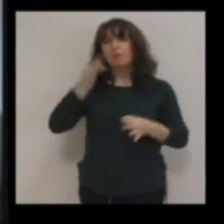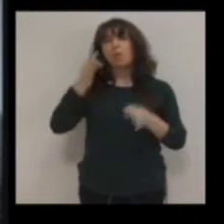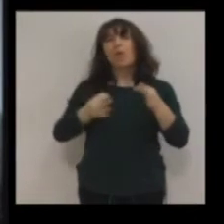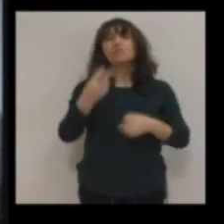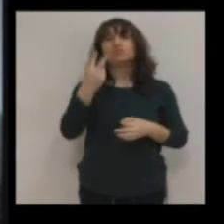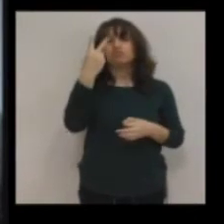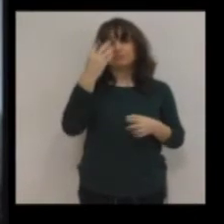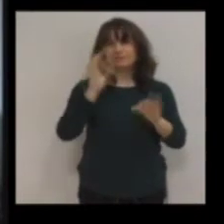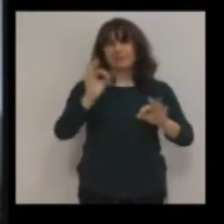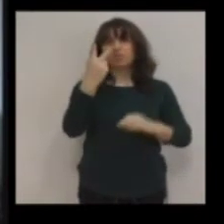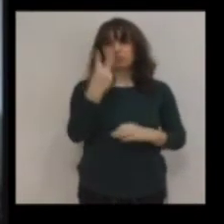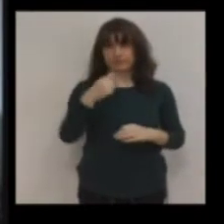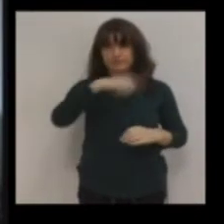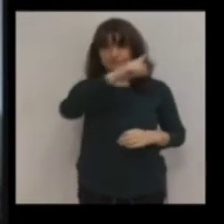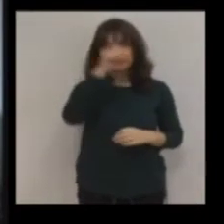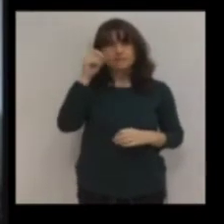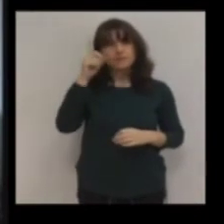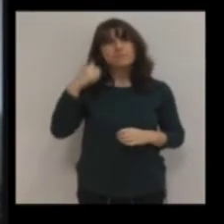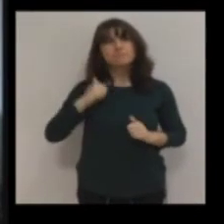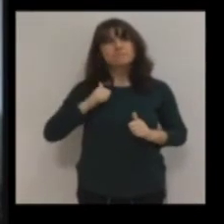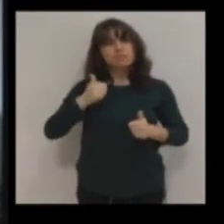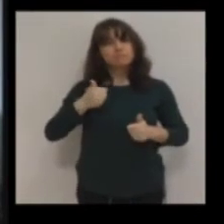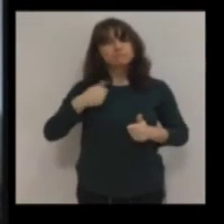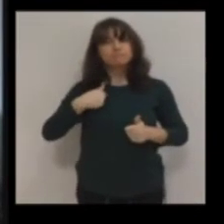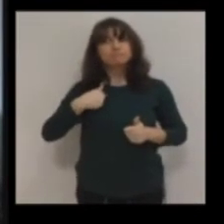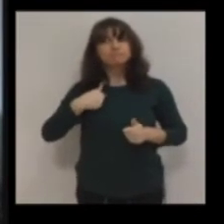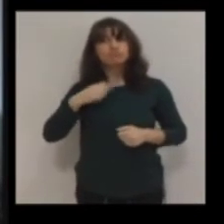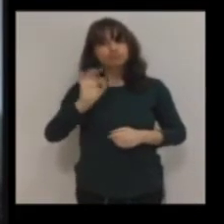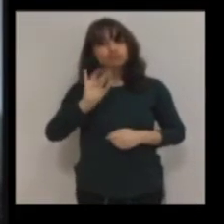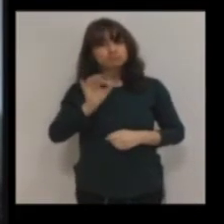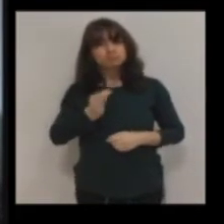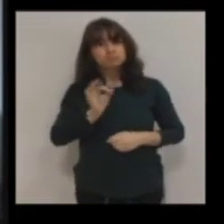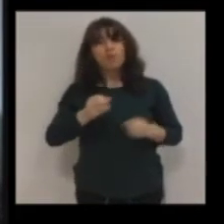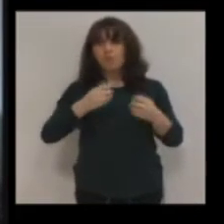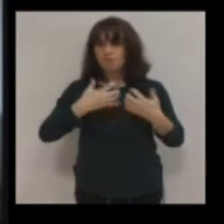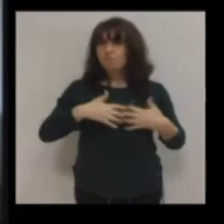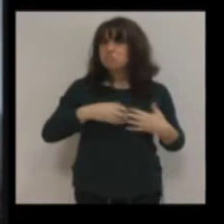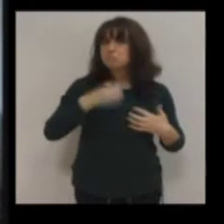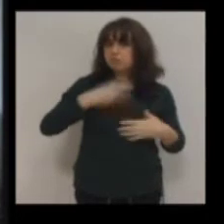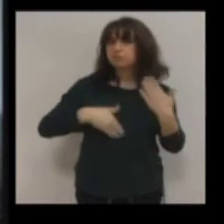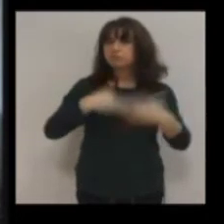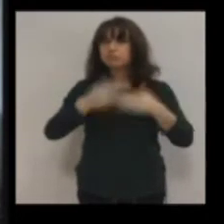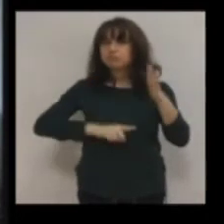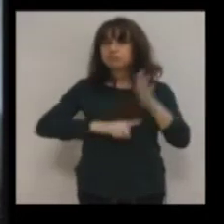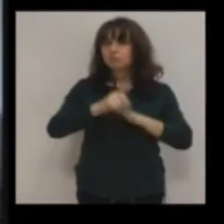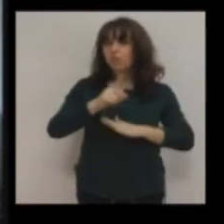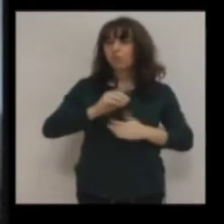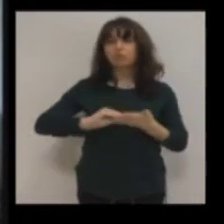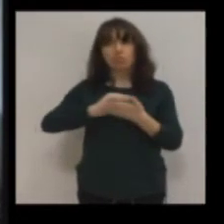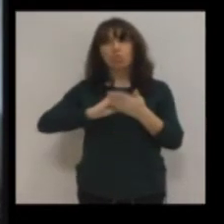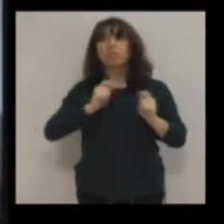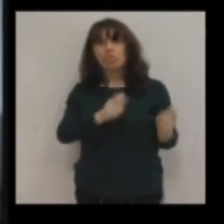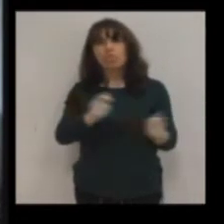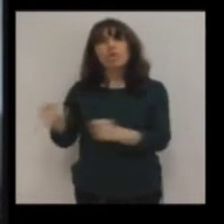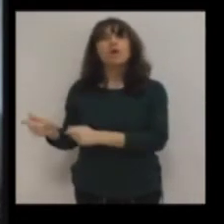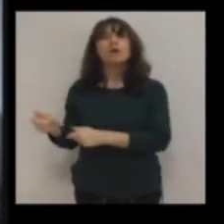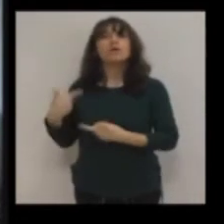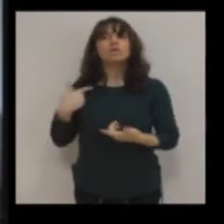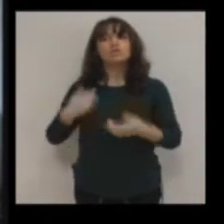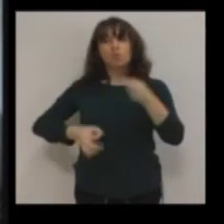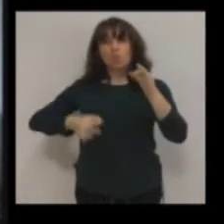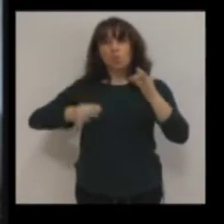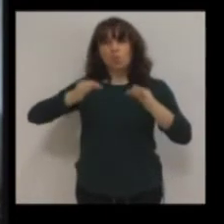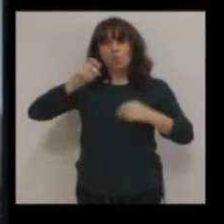en Madrid, sin embargo, empezó a verse que funcionaban bien y daban soluciones, y que los jueces